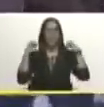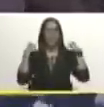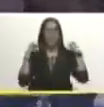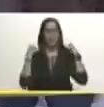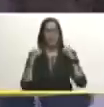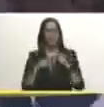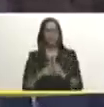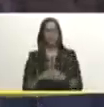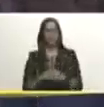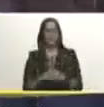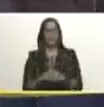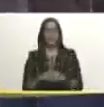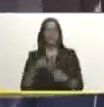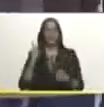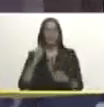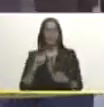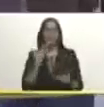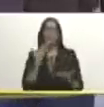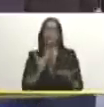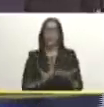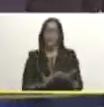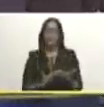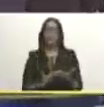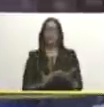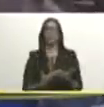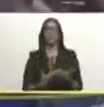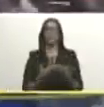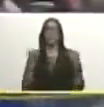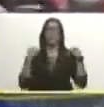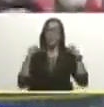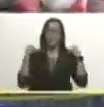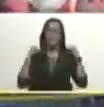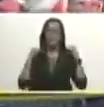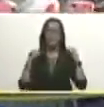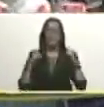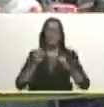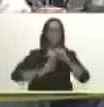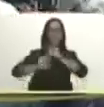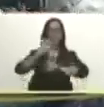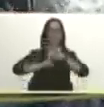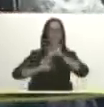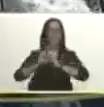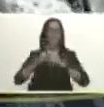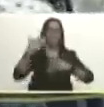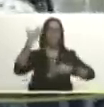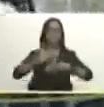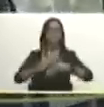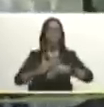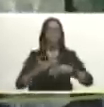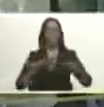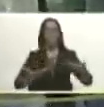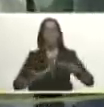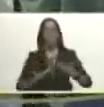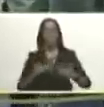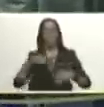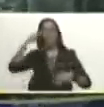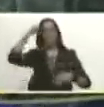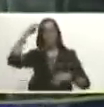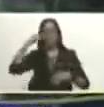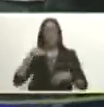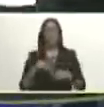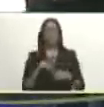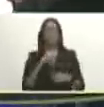combatiente. Esto también nos ha permitido sortear el bloqueo que nosotros nos hemos recibido en la Fuerza Armada y no dejar de entrenar y